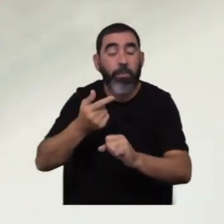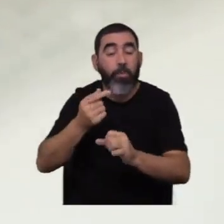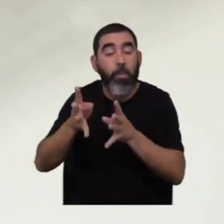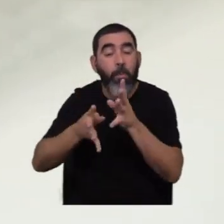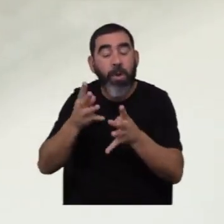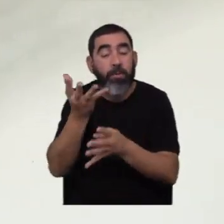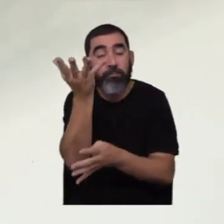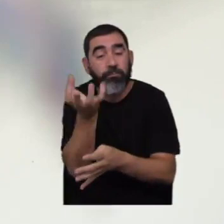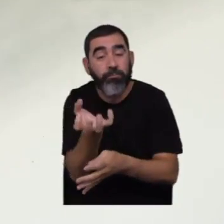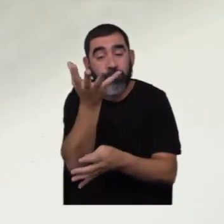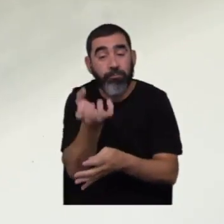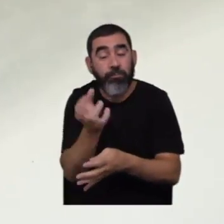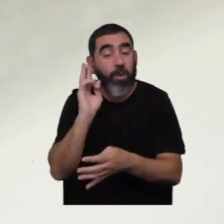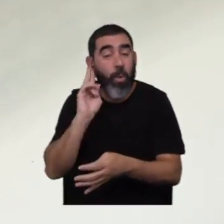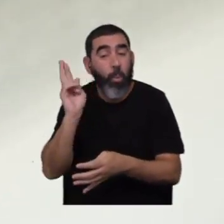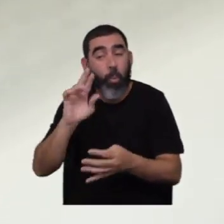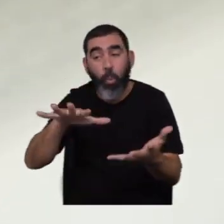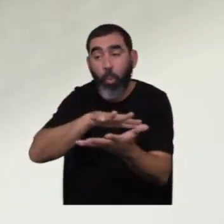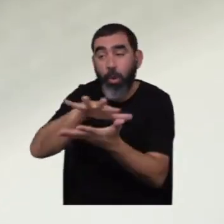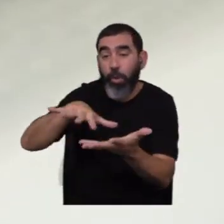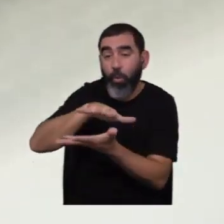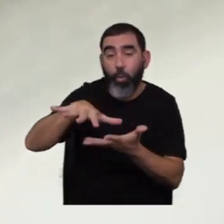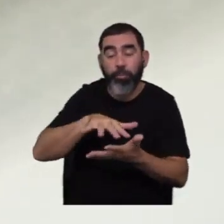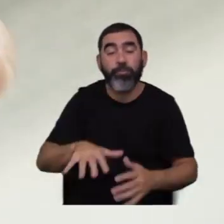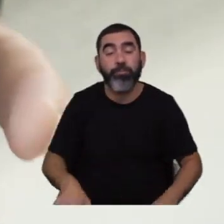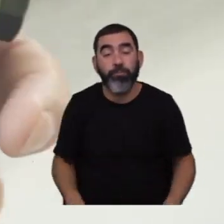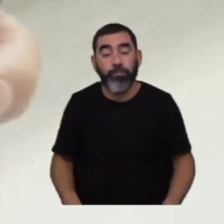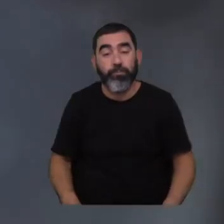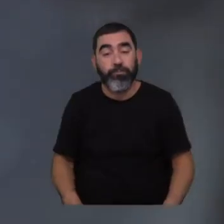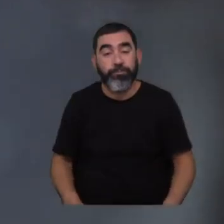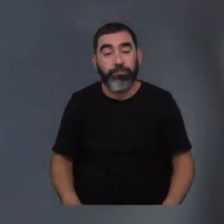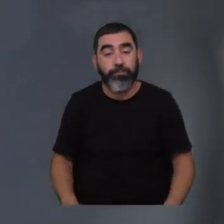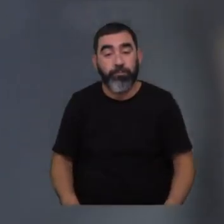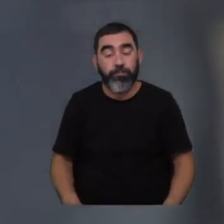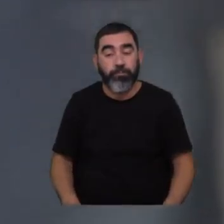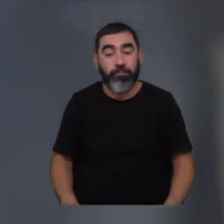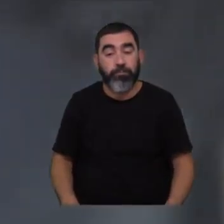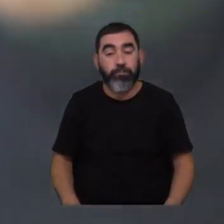equipos de grabación de sonido ambiente.